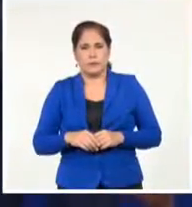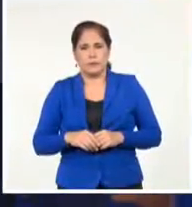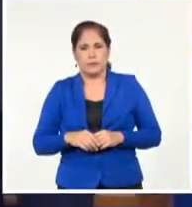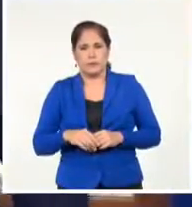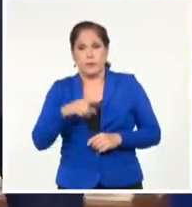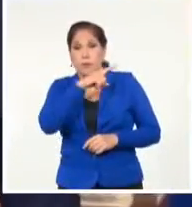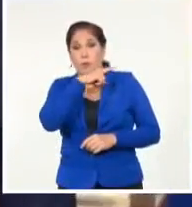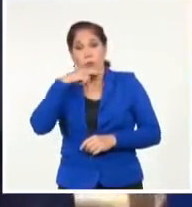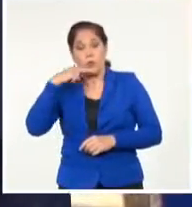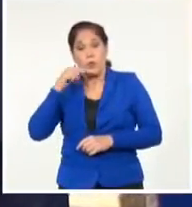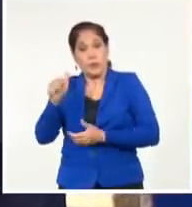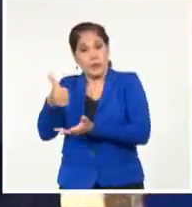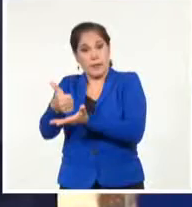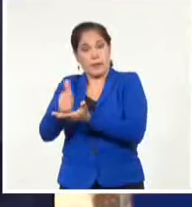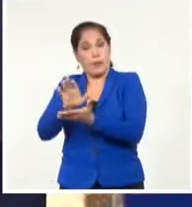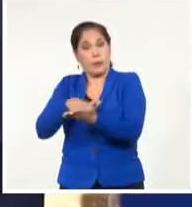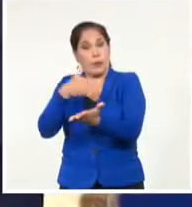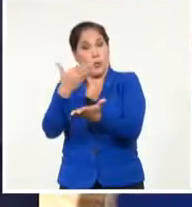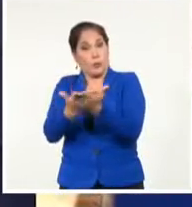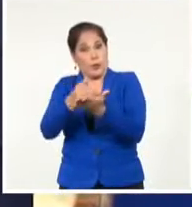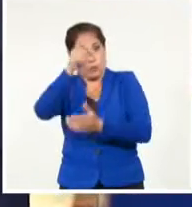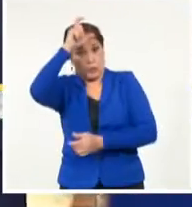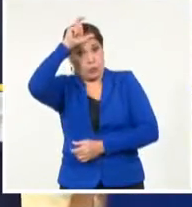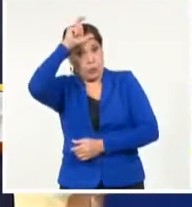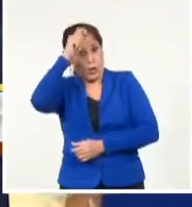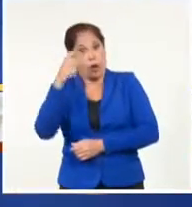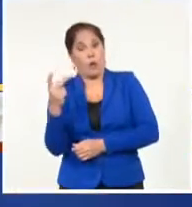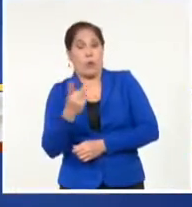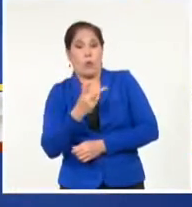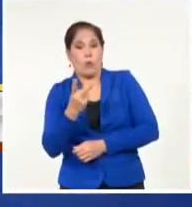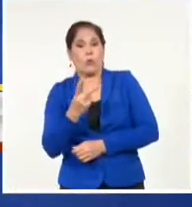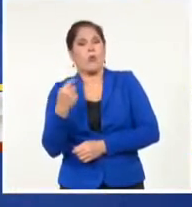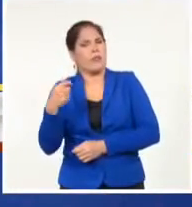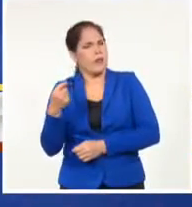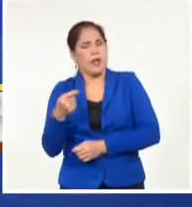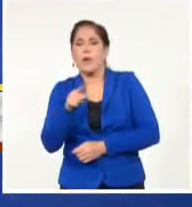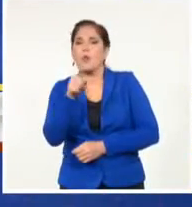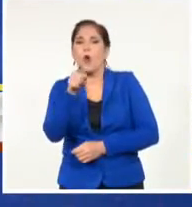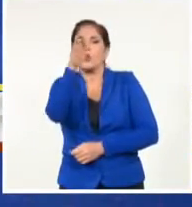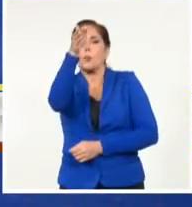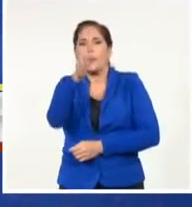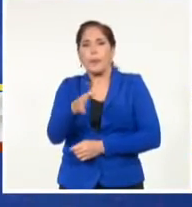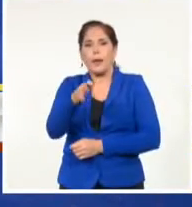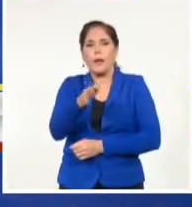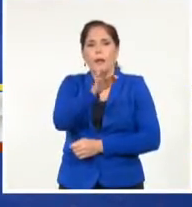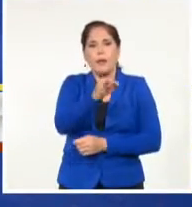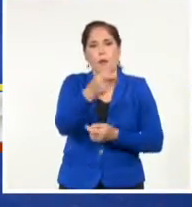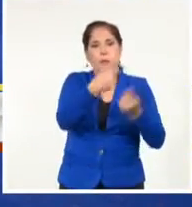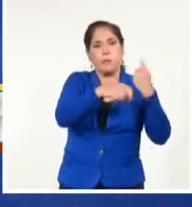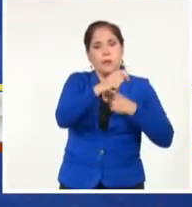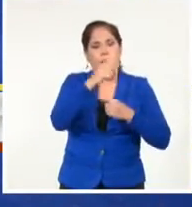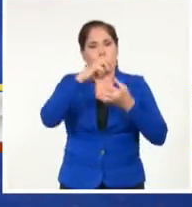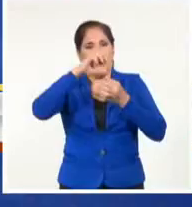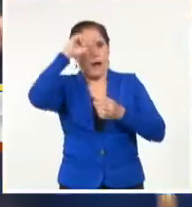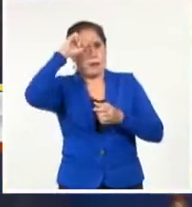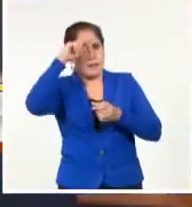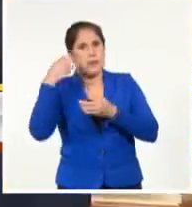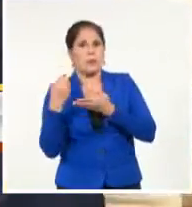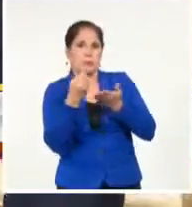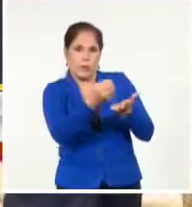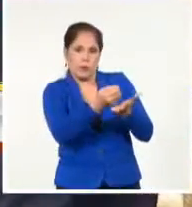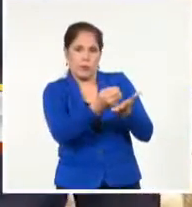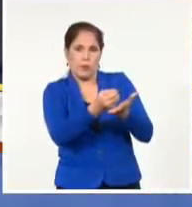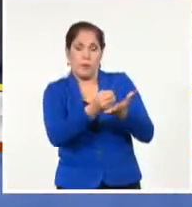Vladimir Putin ha propuesto a Recep Tayyip Erdogan que Turquía sirva como base para la exportación de gas ruso.